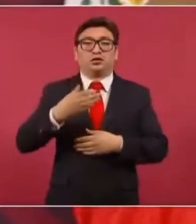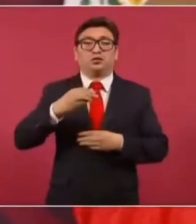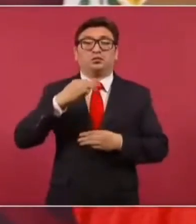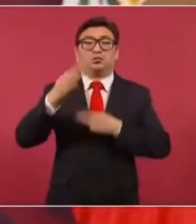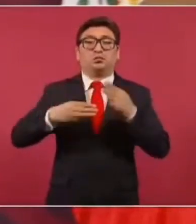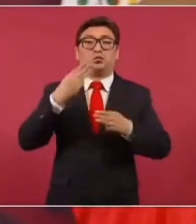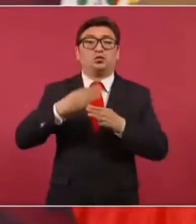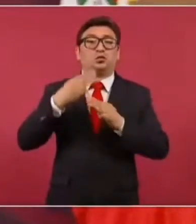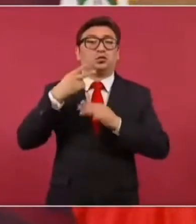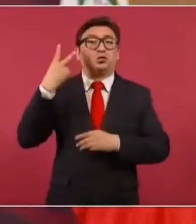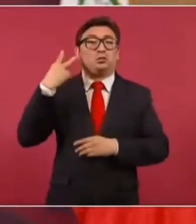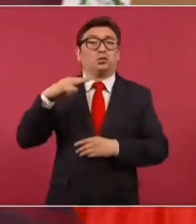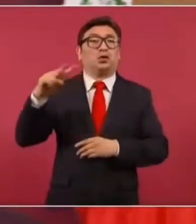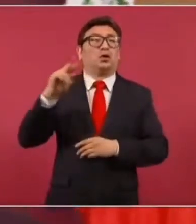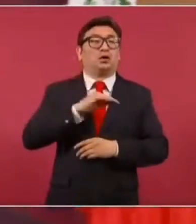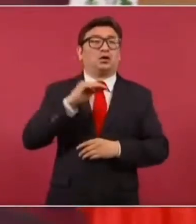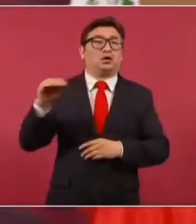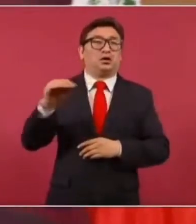el mundo.